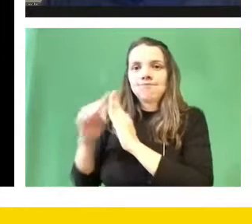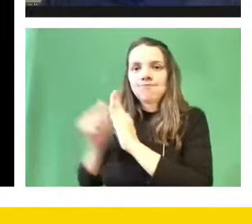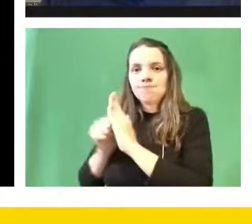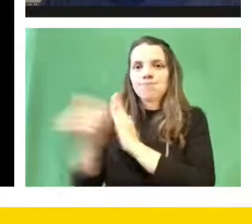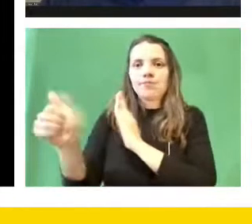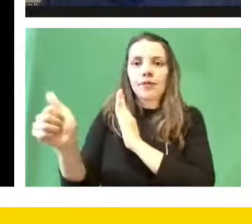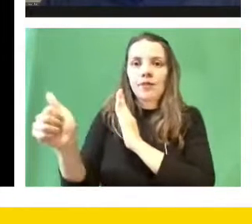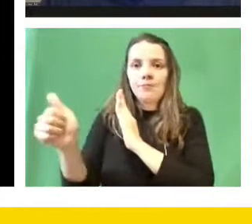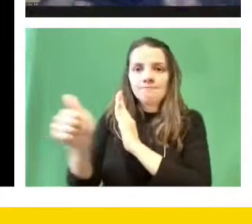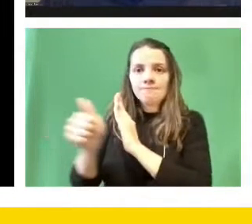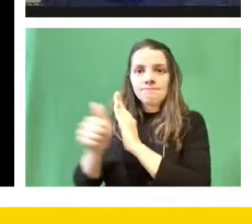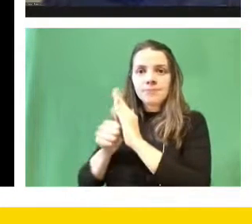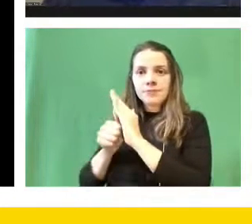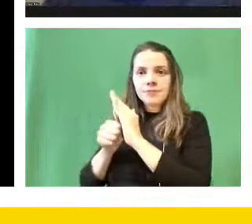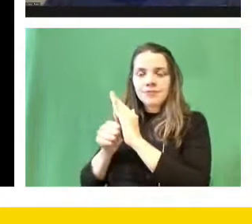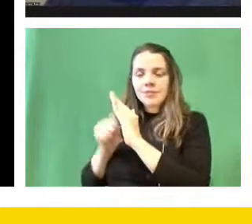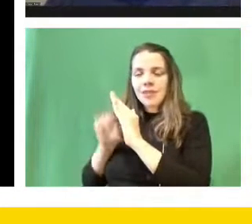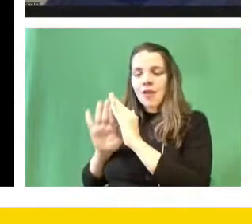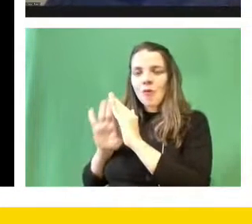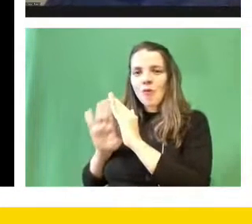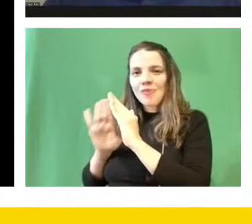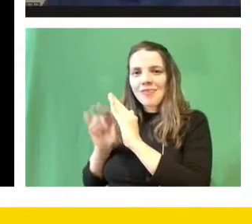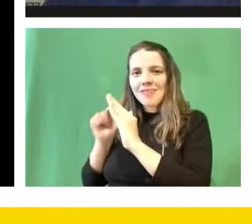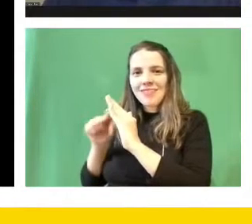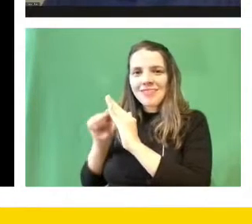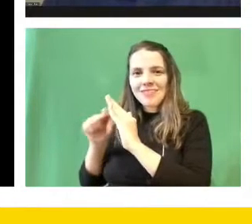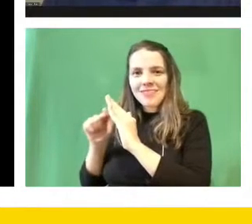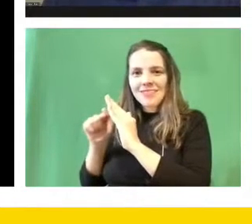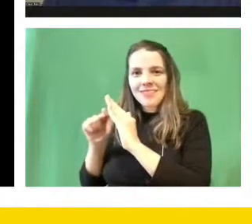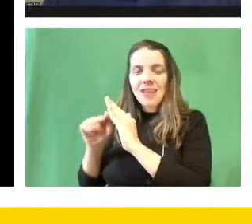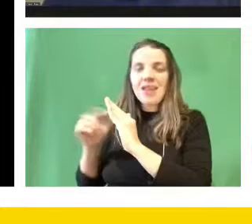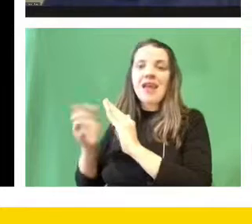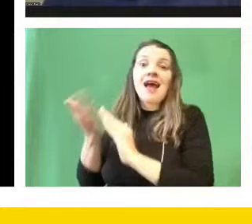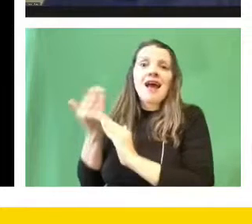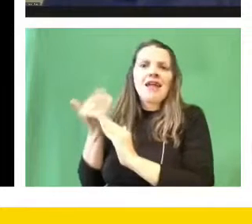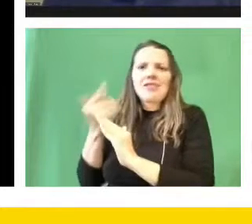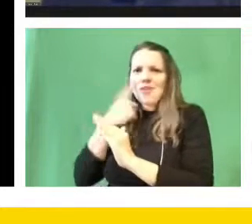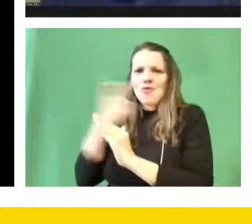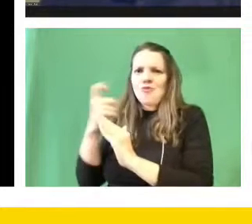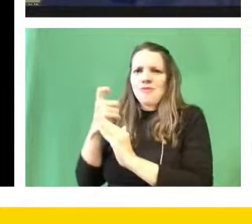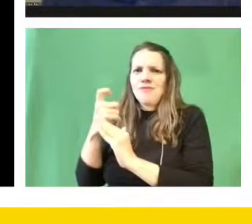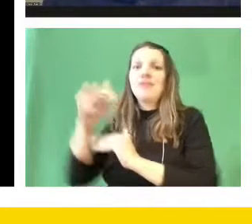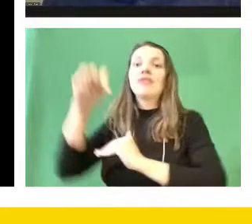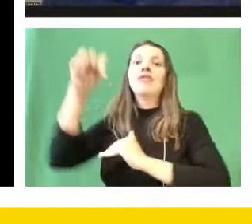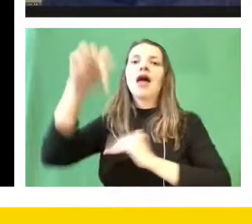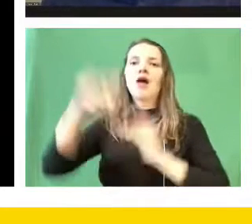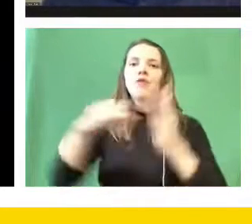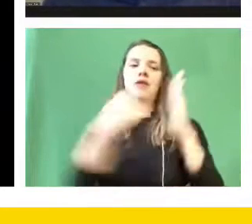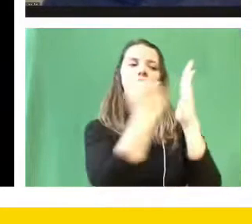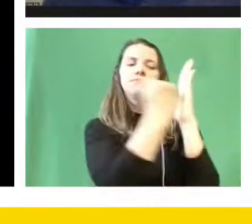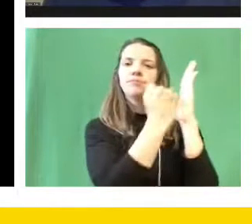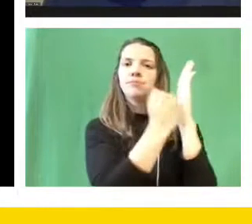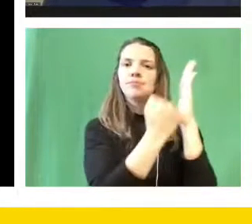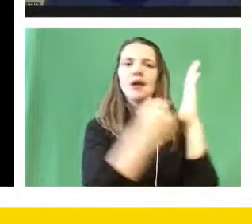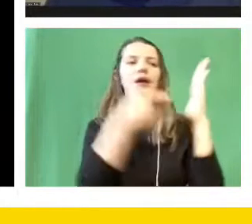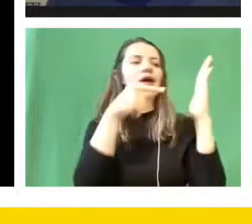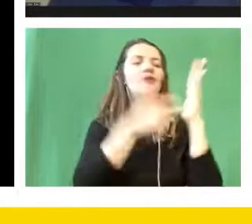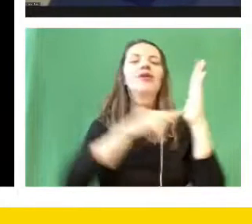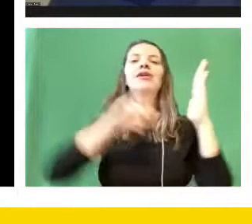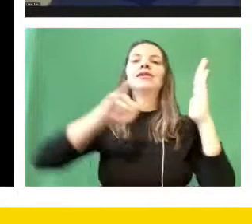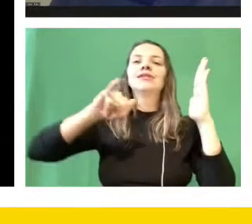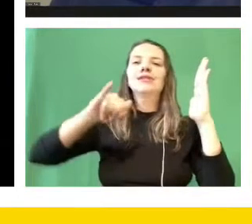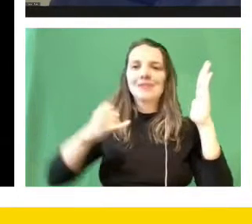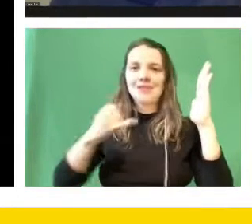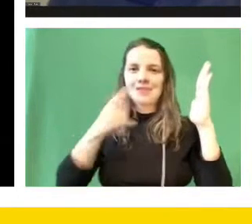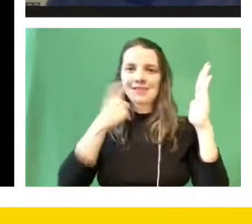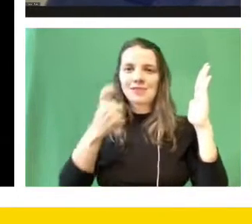lo estableciera. Ahora lo vamos a tener. Segundo, que la eliminación de obstáculos y la promoción de accesibilidad